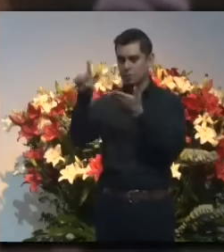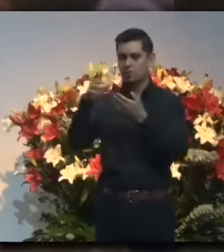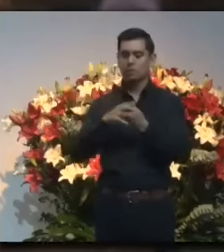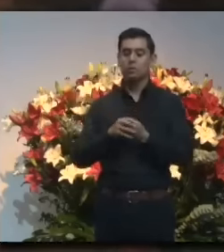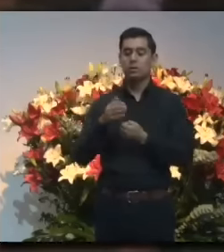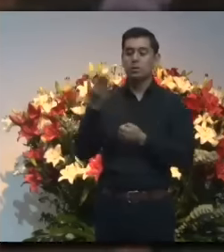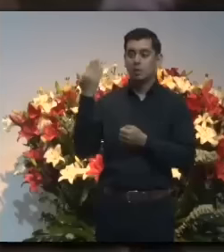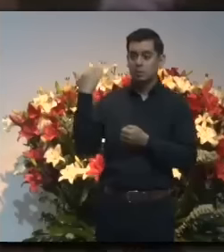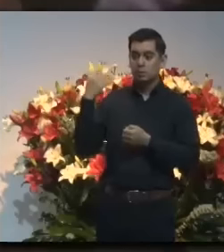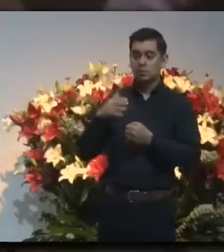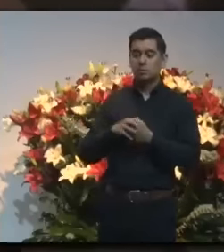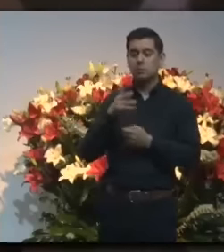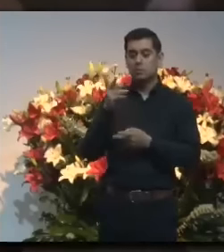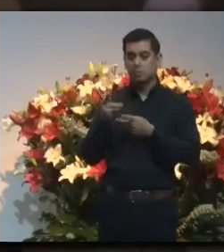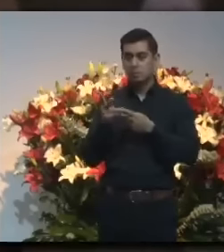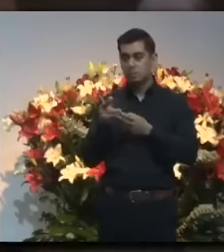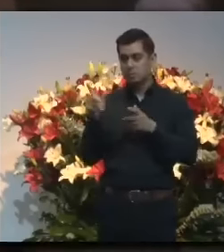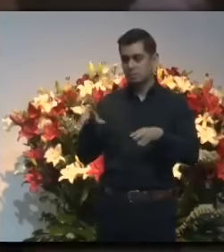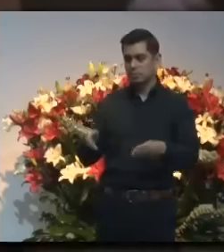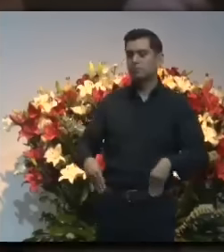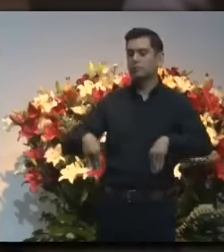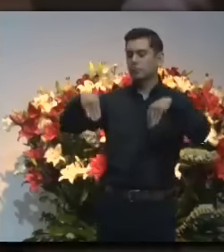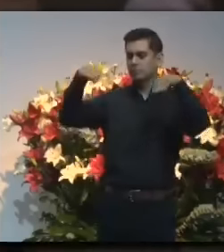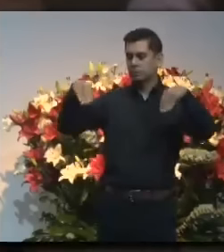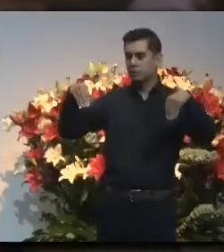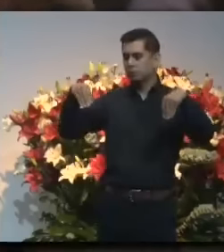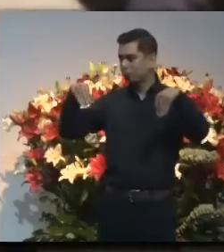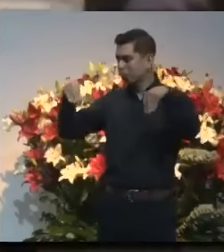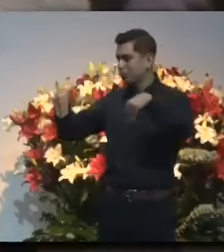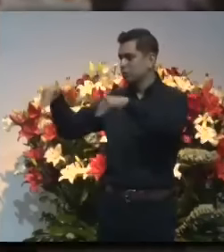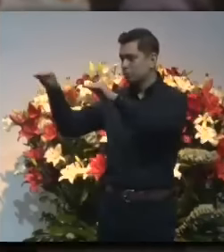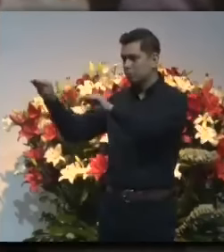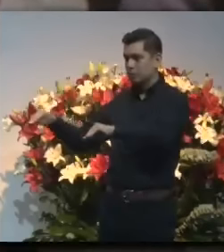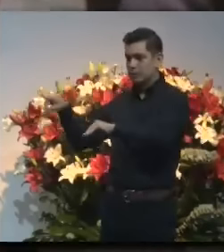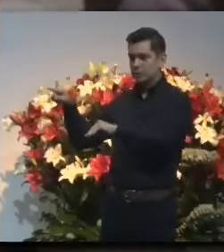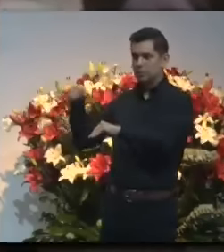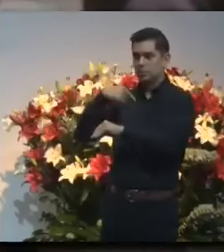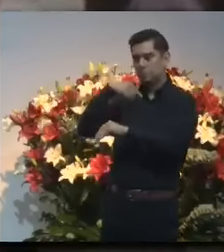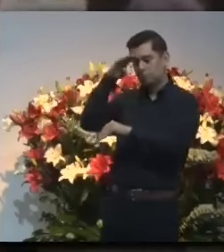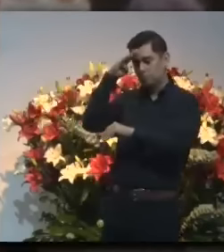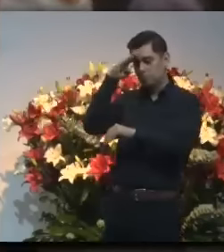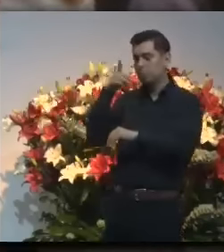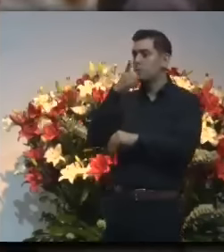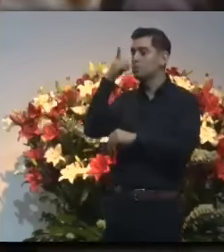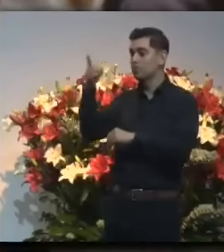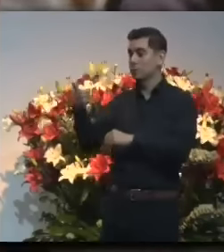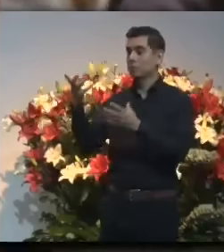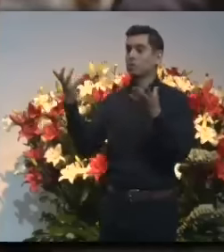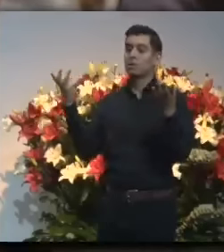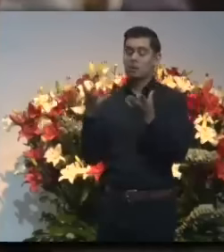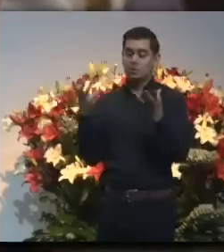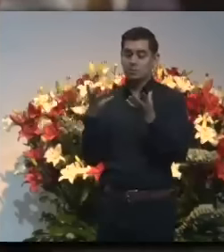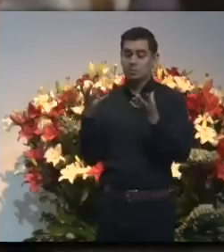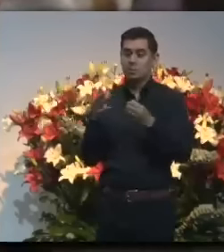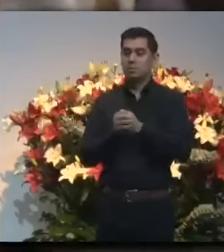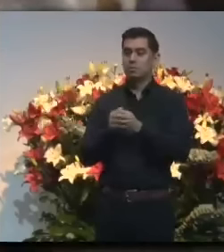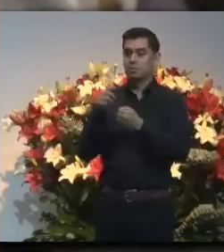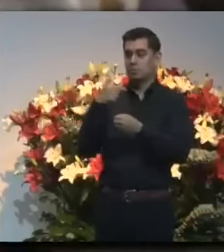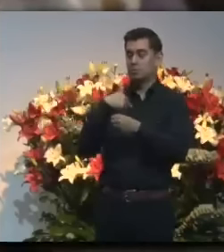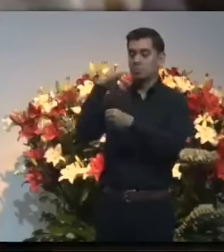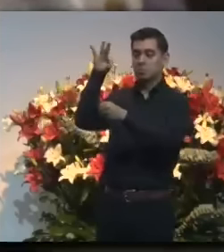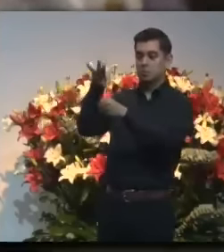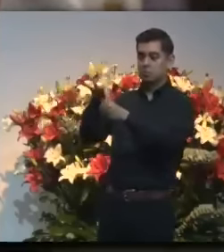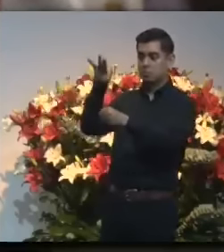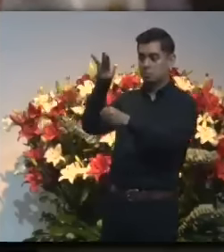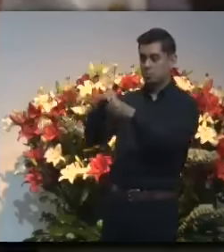momento presentábamos la manta porque, como usted dice, creo que hay que ser congruentes con lo que uno dice y con lo que hace. Porque si uno quiere votar por usted, se tiene